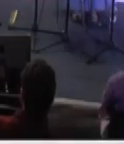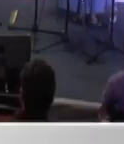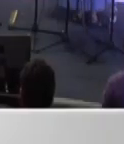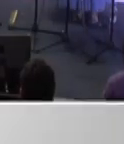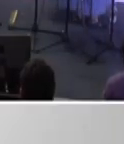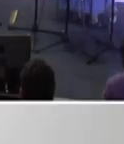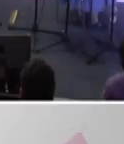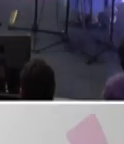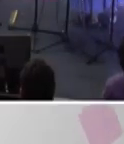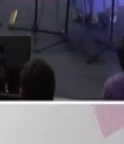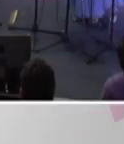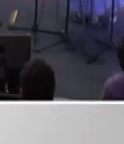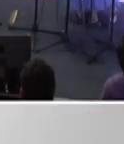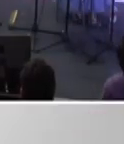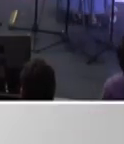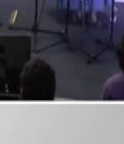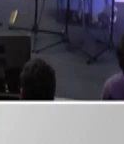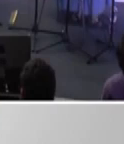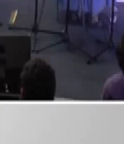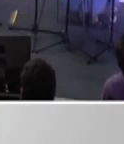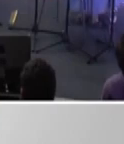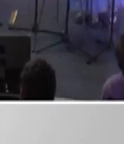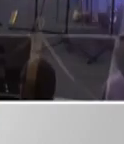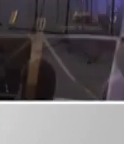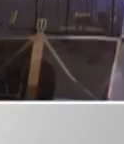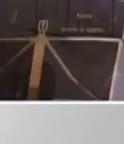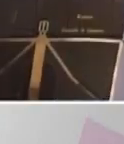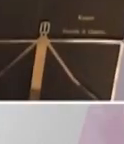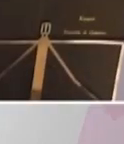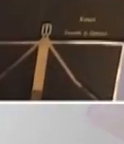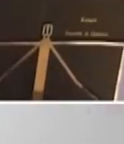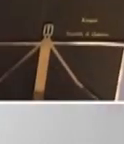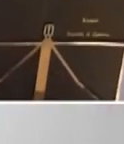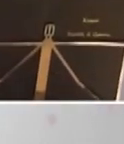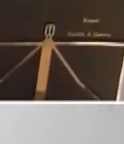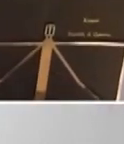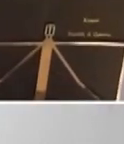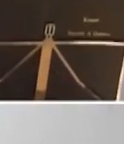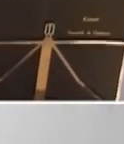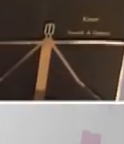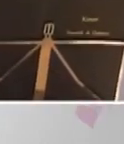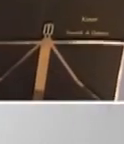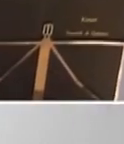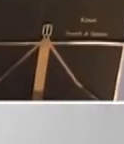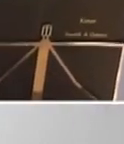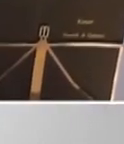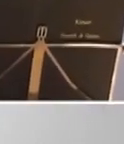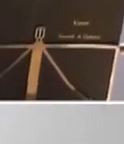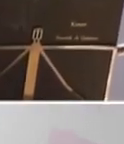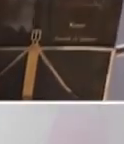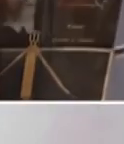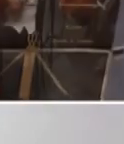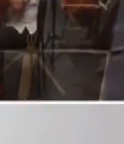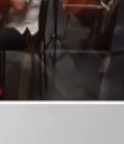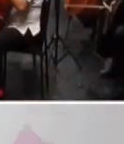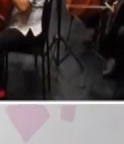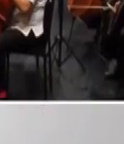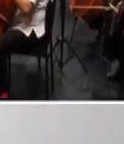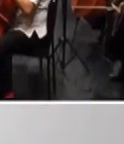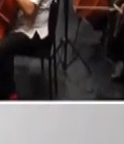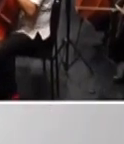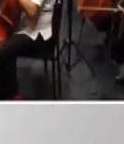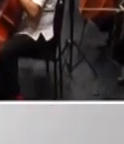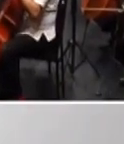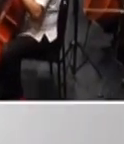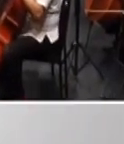Música, arte y cultura en la pantalla de tu televisor. Disfruta de los mejores eventos musicales de Michoacán en